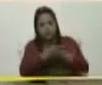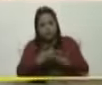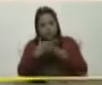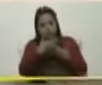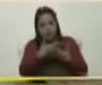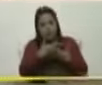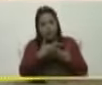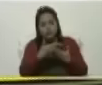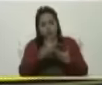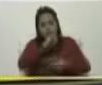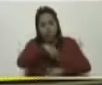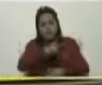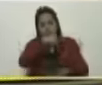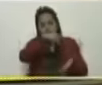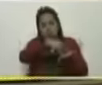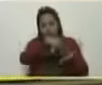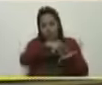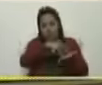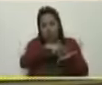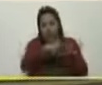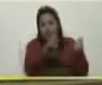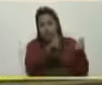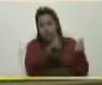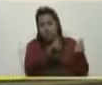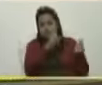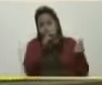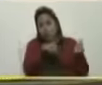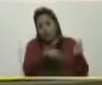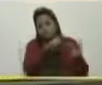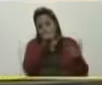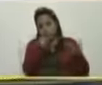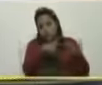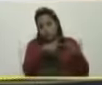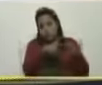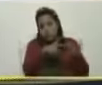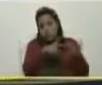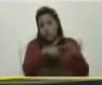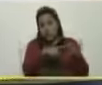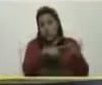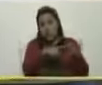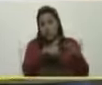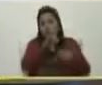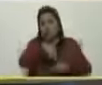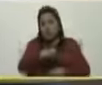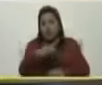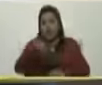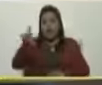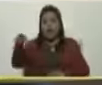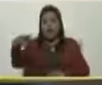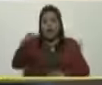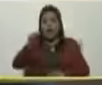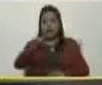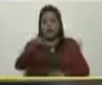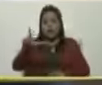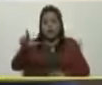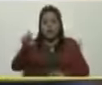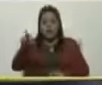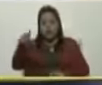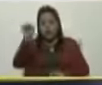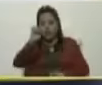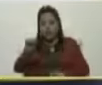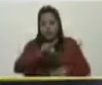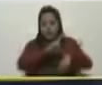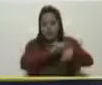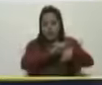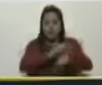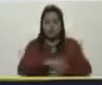en la Universidad Rómulo Gallegos. Estudié 3 años en San Juan y posteriormente me gradué en el Instituto Venezolano de los Seguros Sociales,